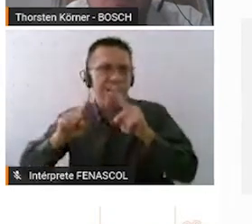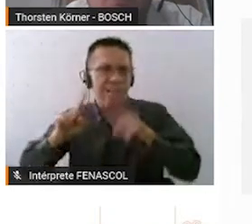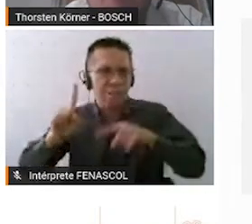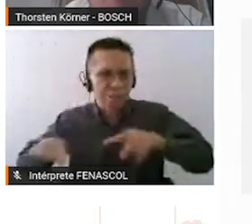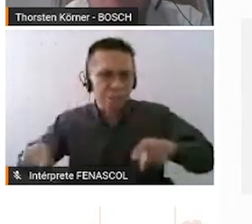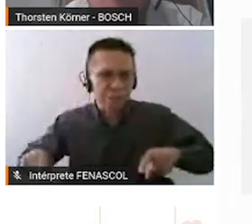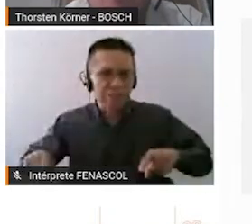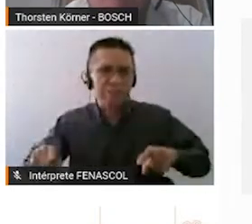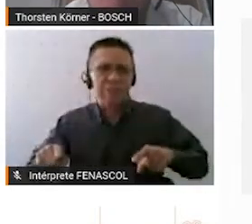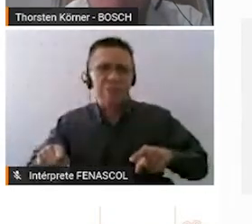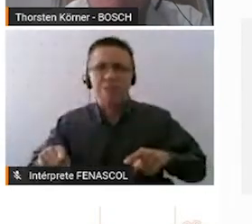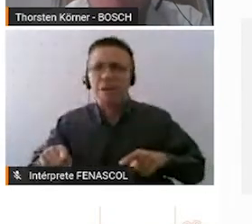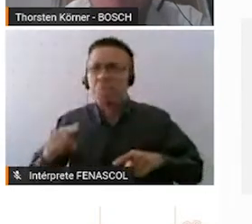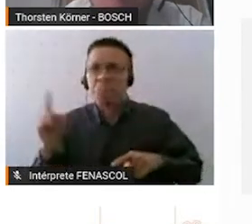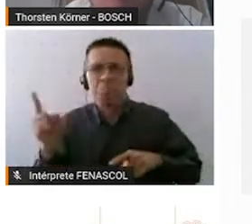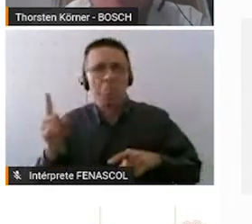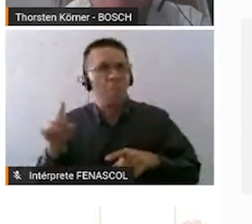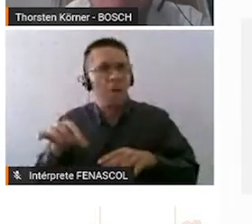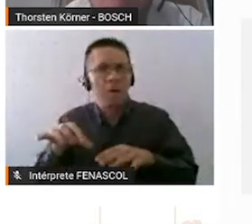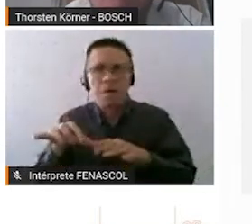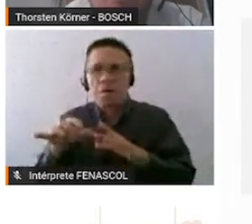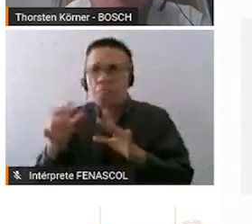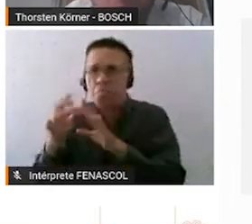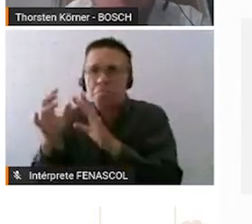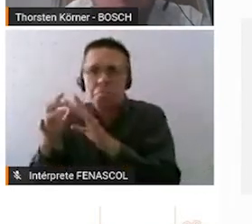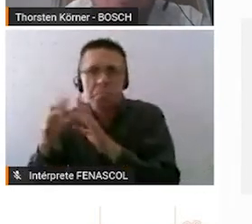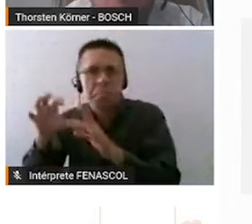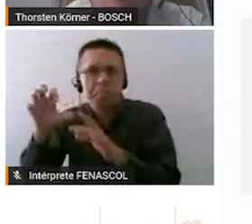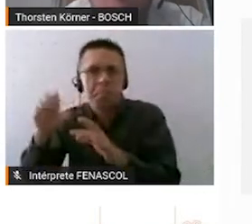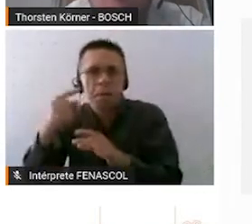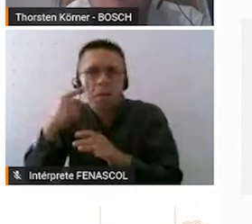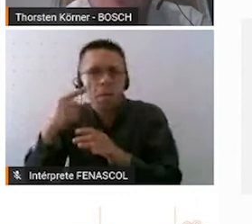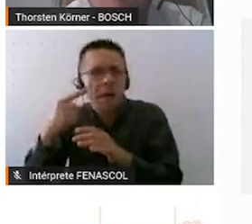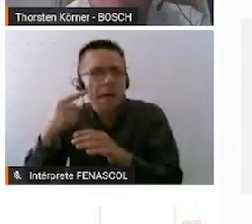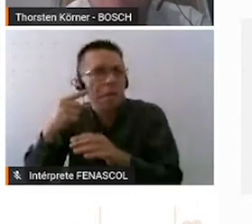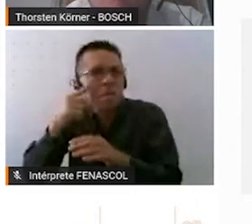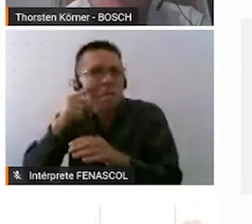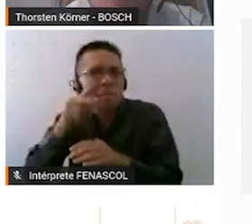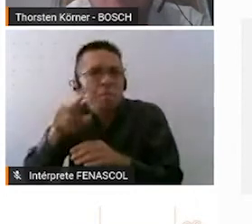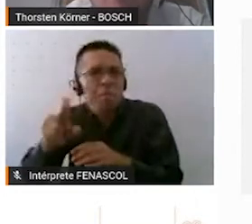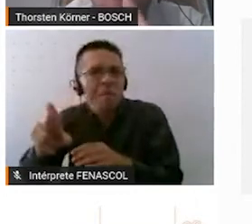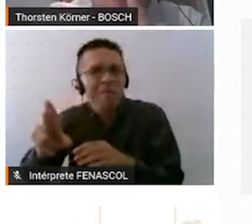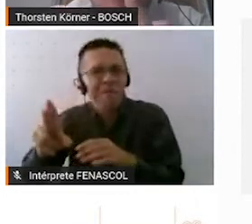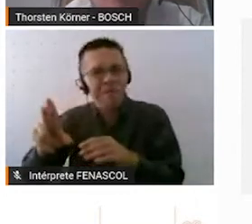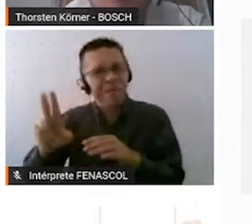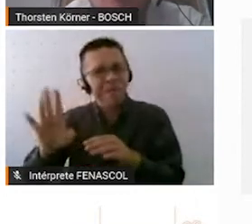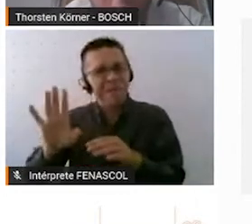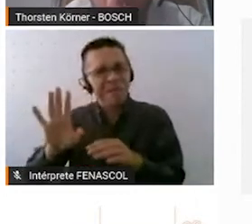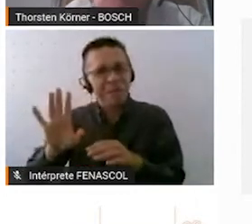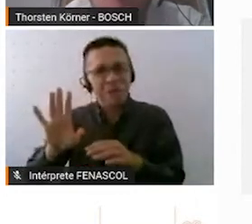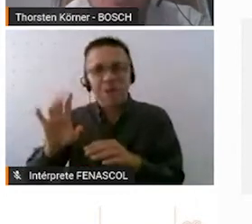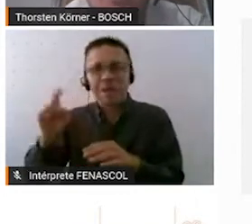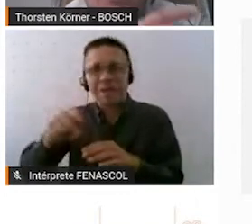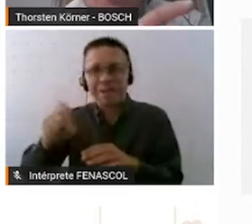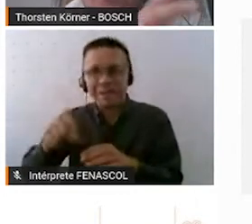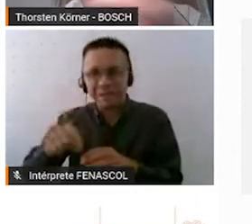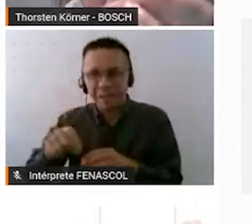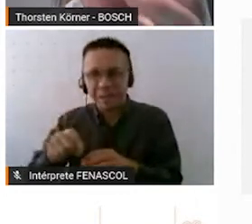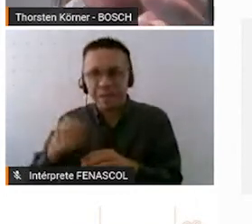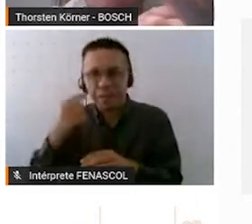convencionales. ¿Qué vamos a hacer? Muy simple. Vamos a colocar un sensor que va a medir en tiempo